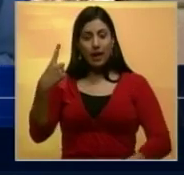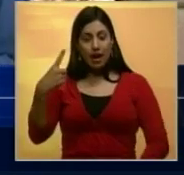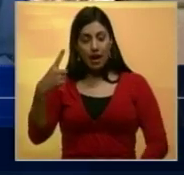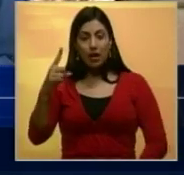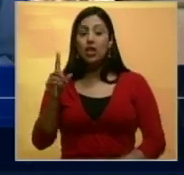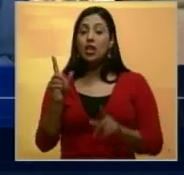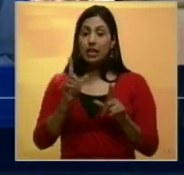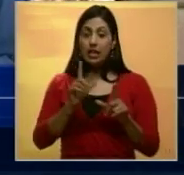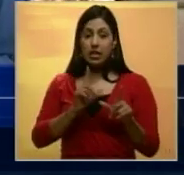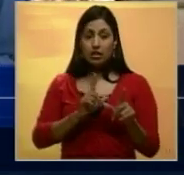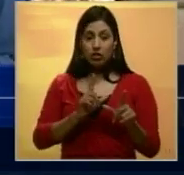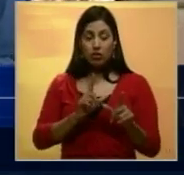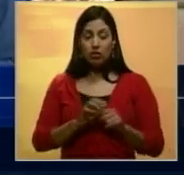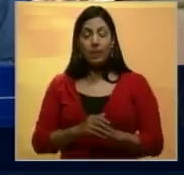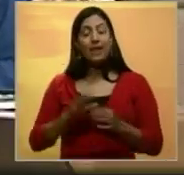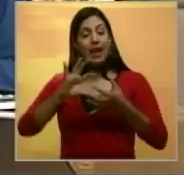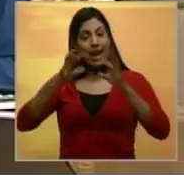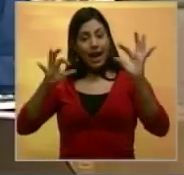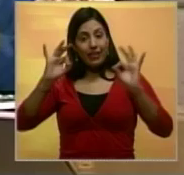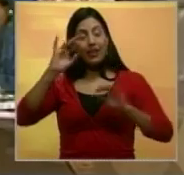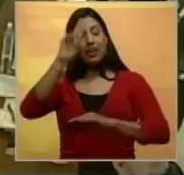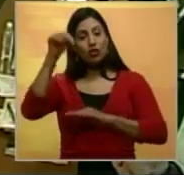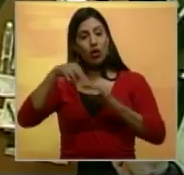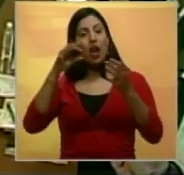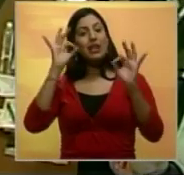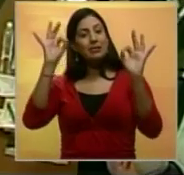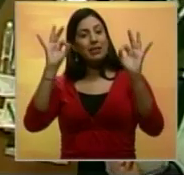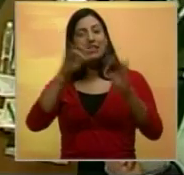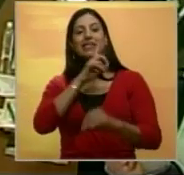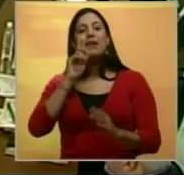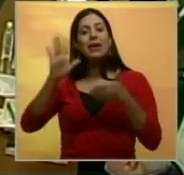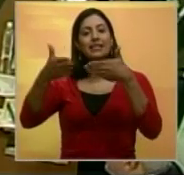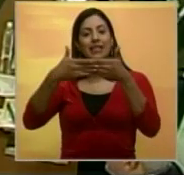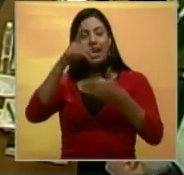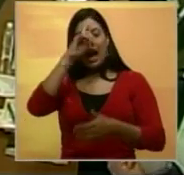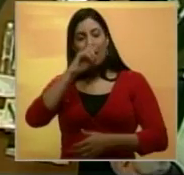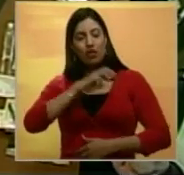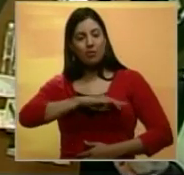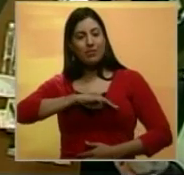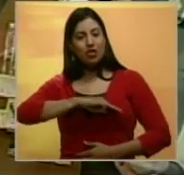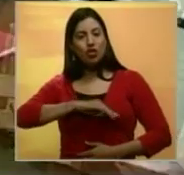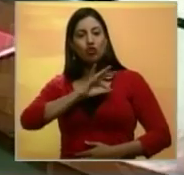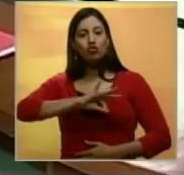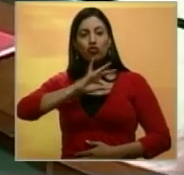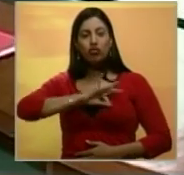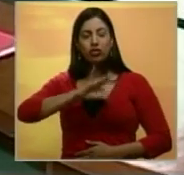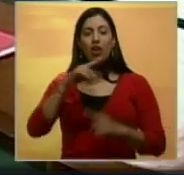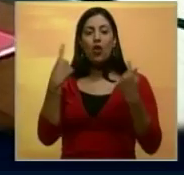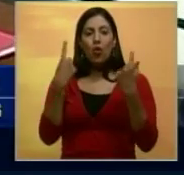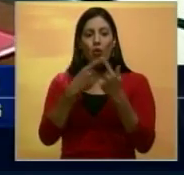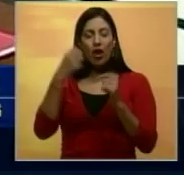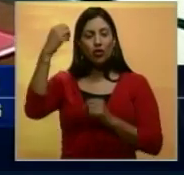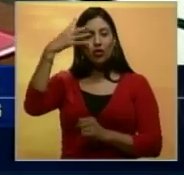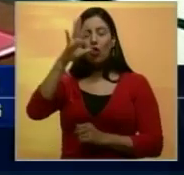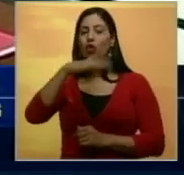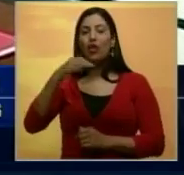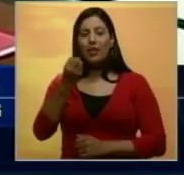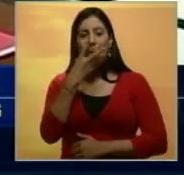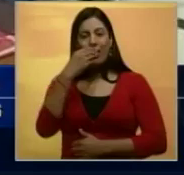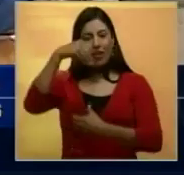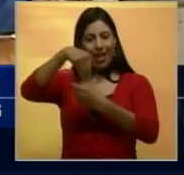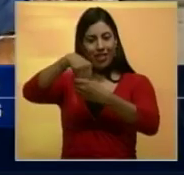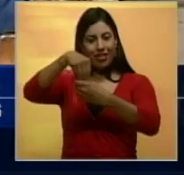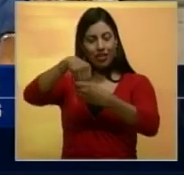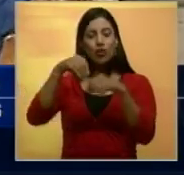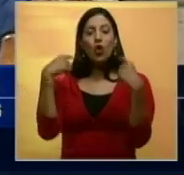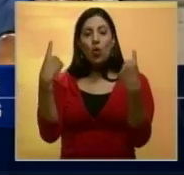ya establecidas. En cadena nacional especial llamada El cierre del año de las misiones sociales, desde el Salón Sol del Perú en el Palacio de Miraflores,